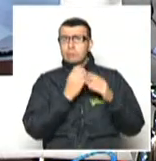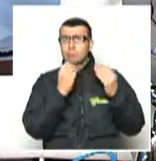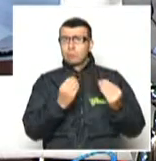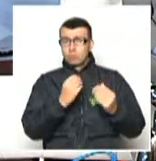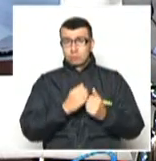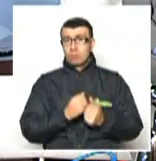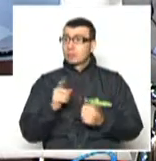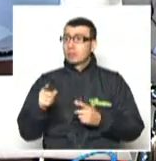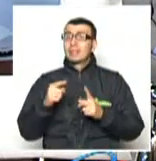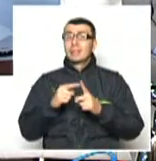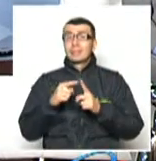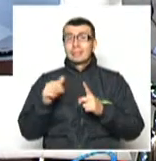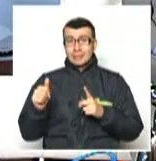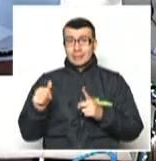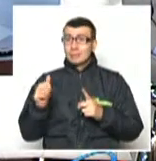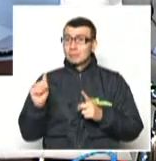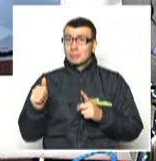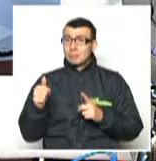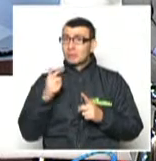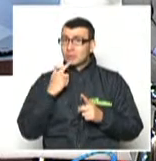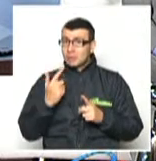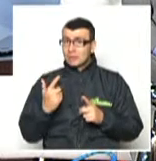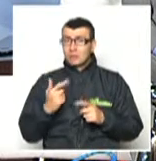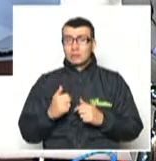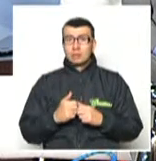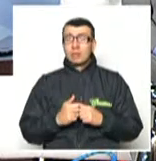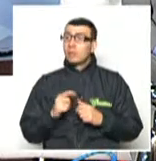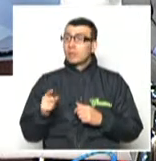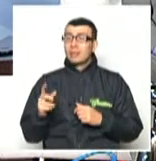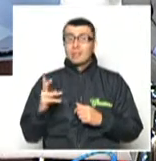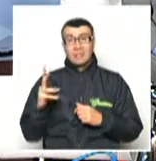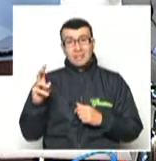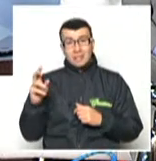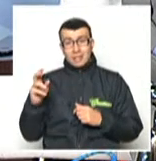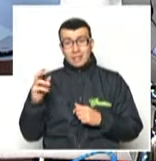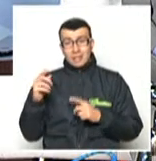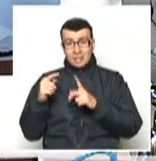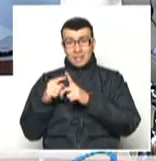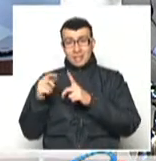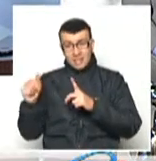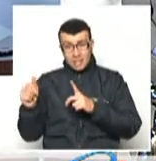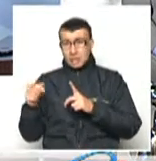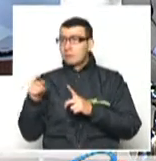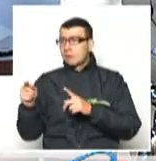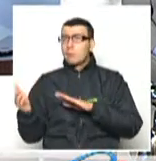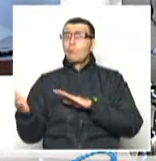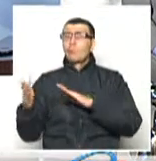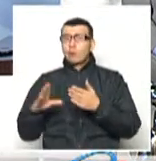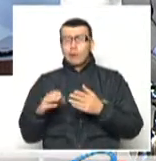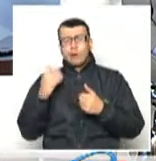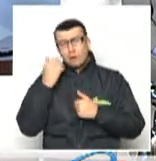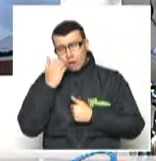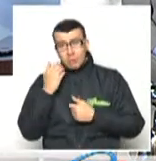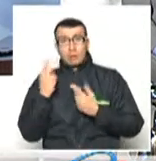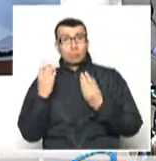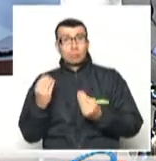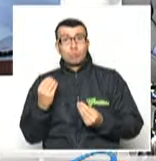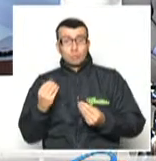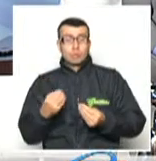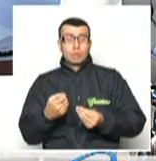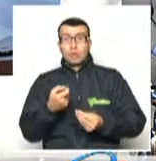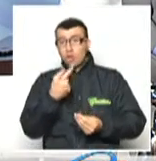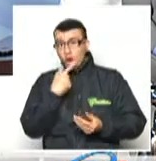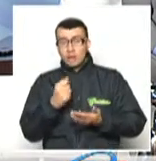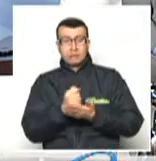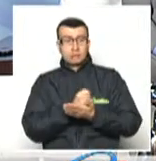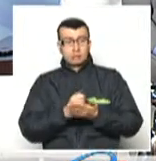encía, me dijeron que se me murió la encía pues de enferma y de tomar tanto antibiótico. Entonces mis